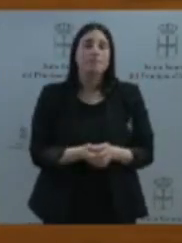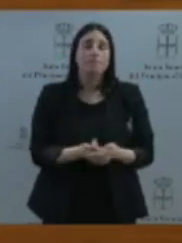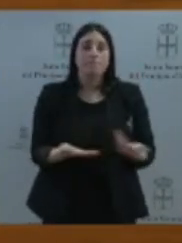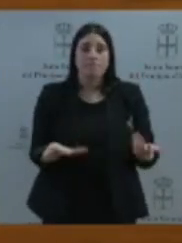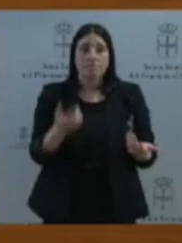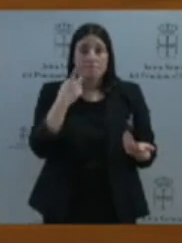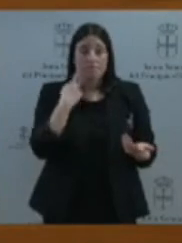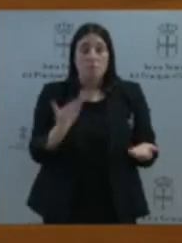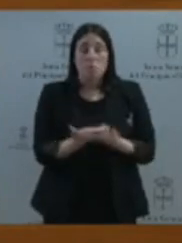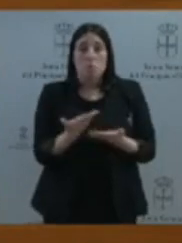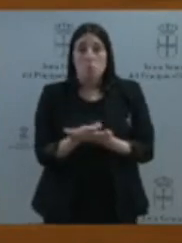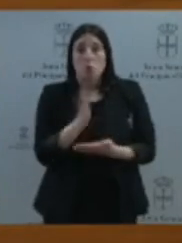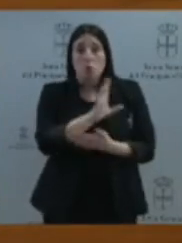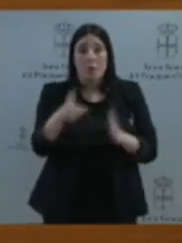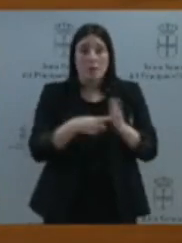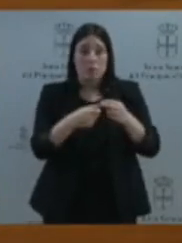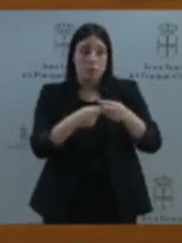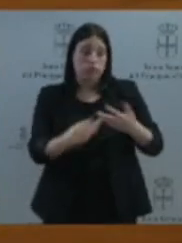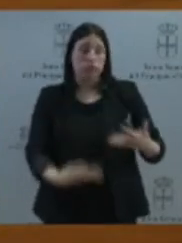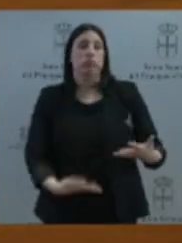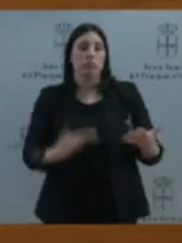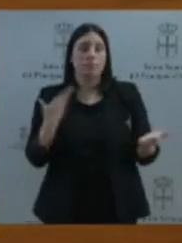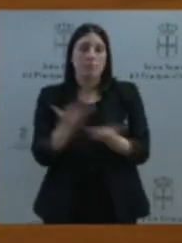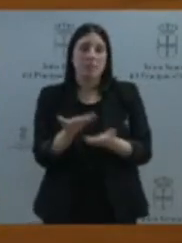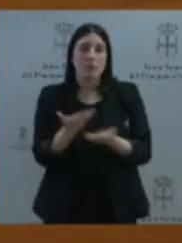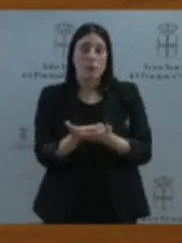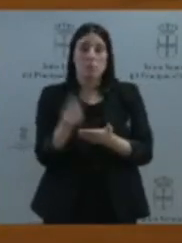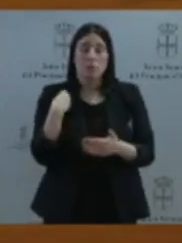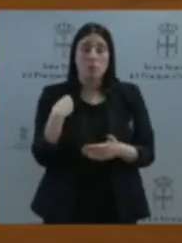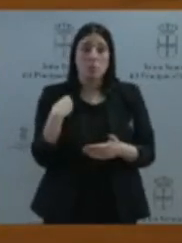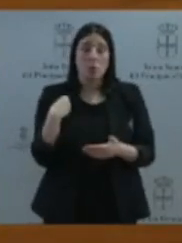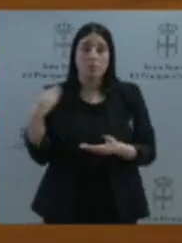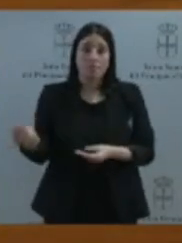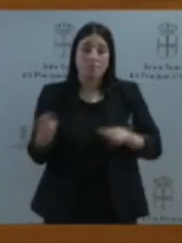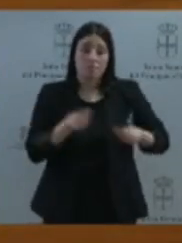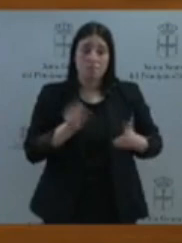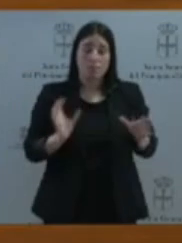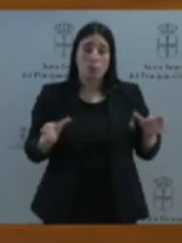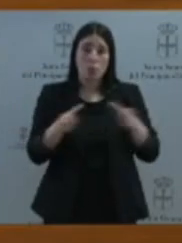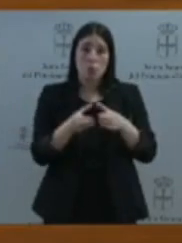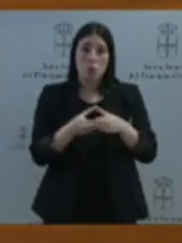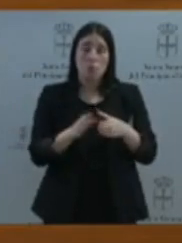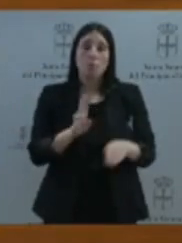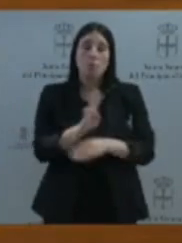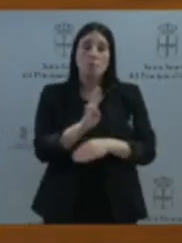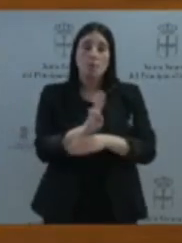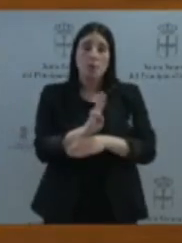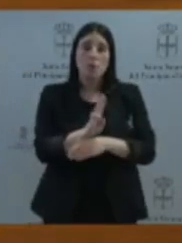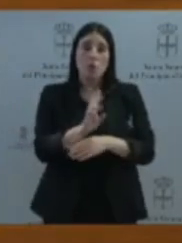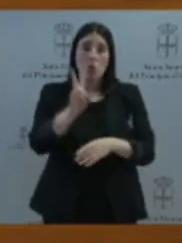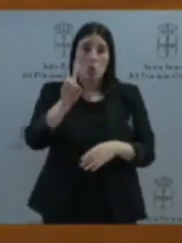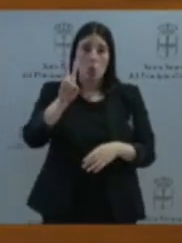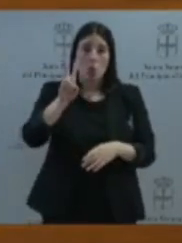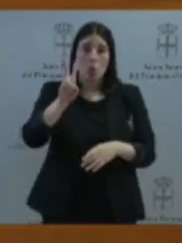las peticiones que nos hizo llegar a los grupos parlamentarios UNICEF, una proposición no de ley que